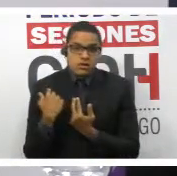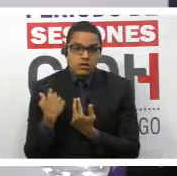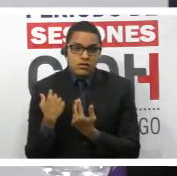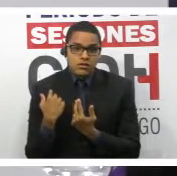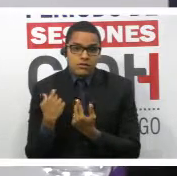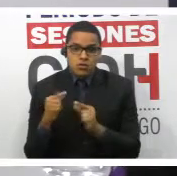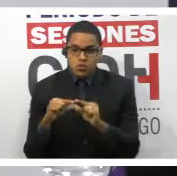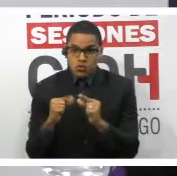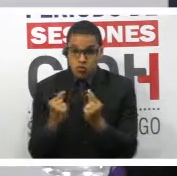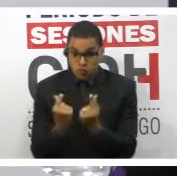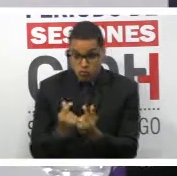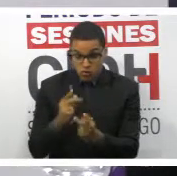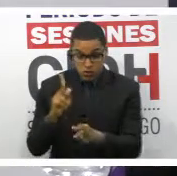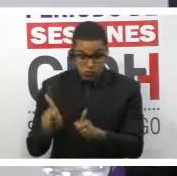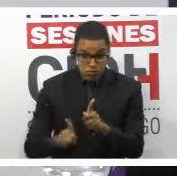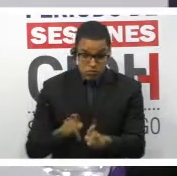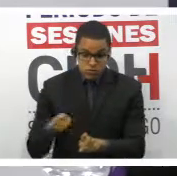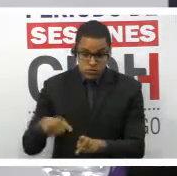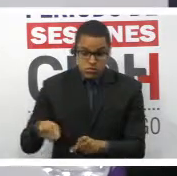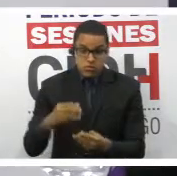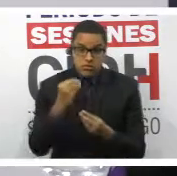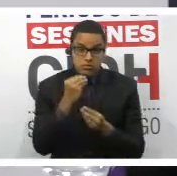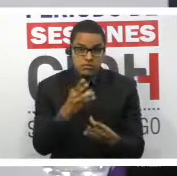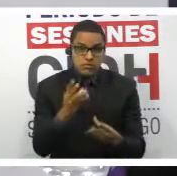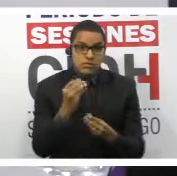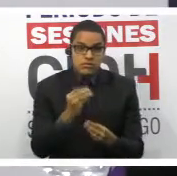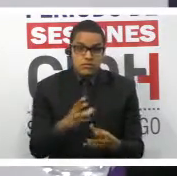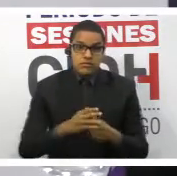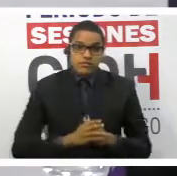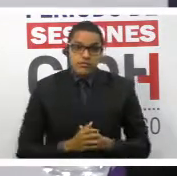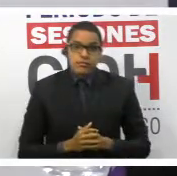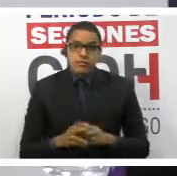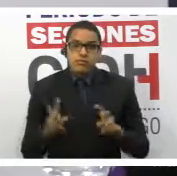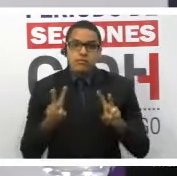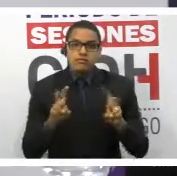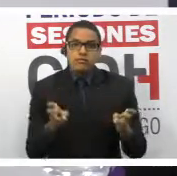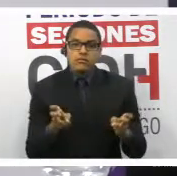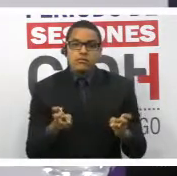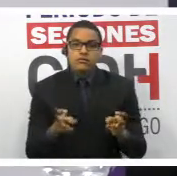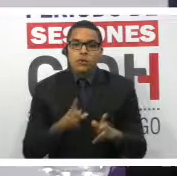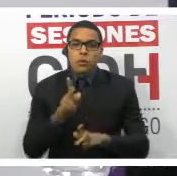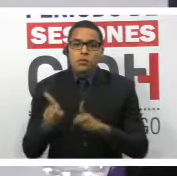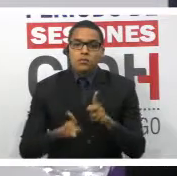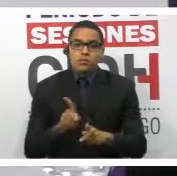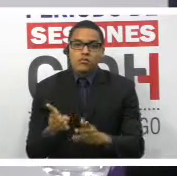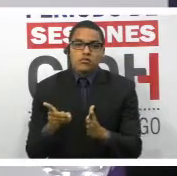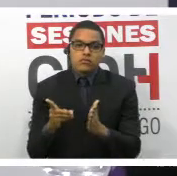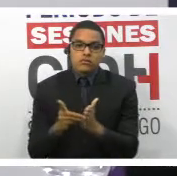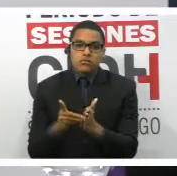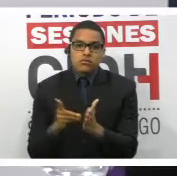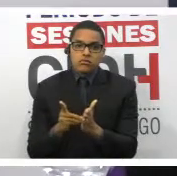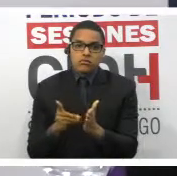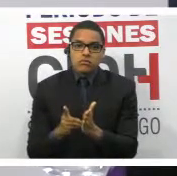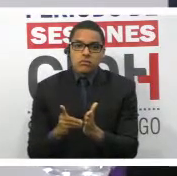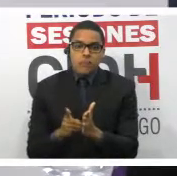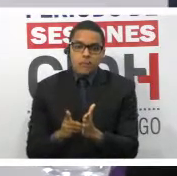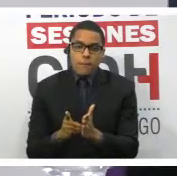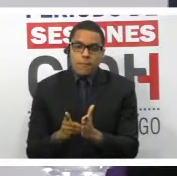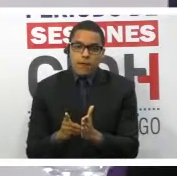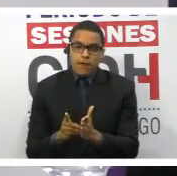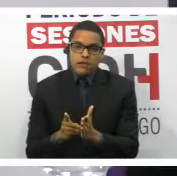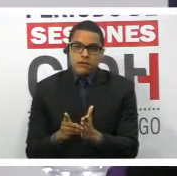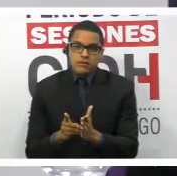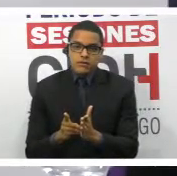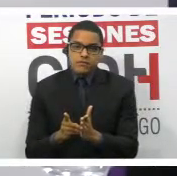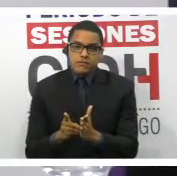en el tema de personas con discapacidad en en reclusión sobre